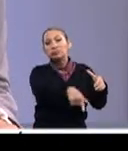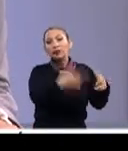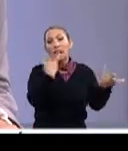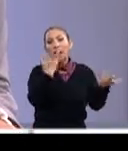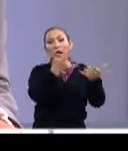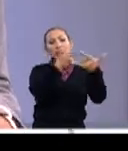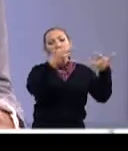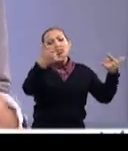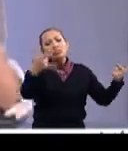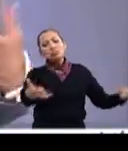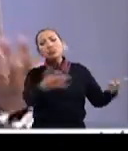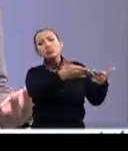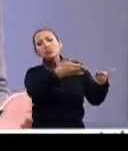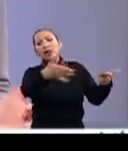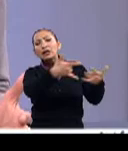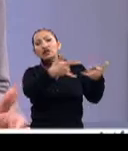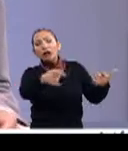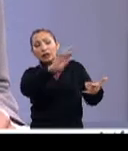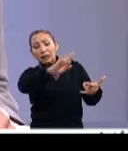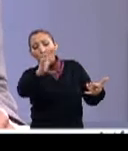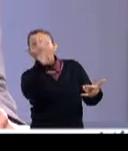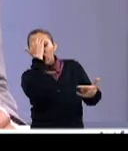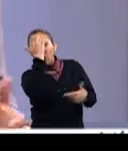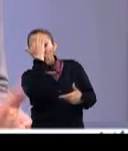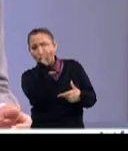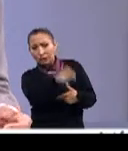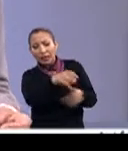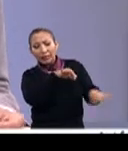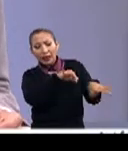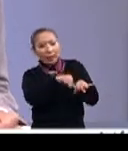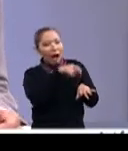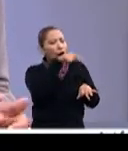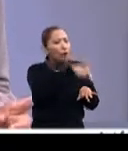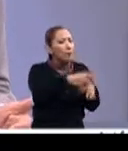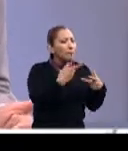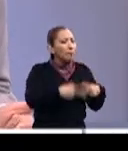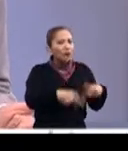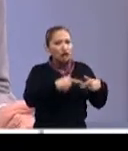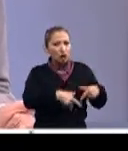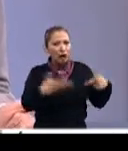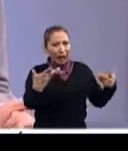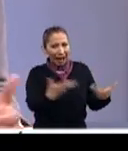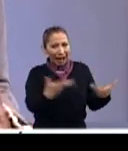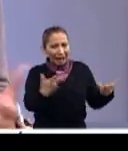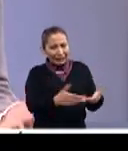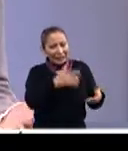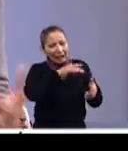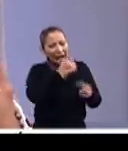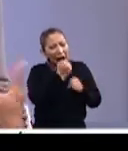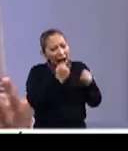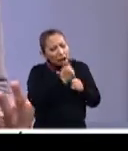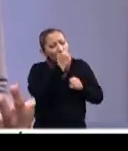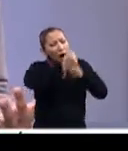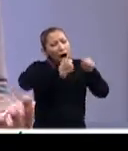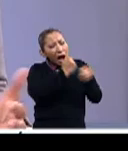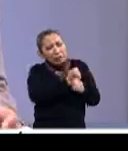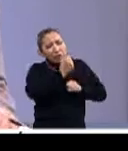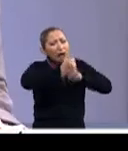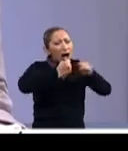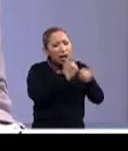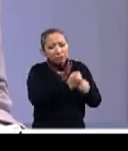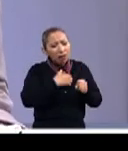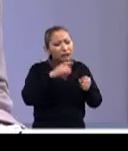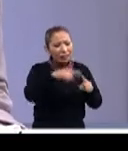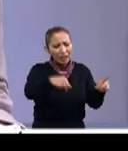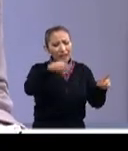la trayectoria, es decir, que se reconoce el trabajo que han realizado durante años, durante décadas,